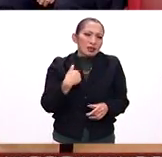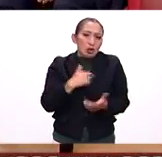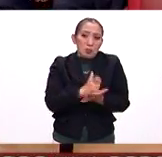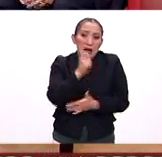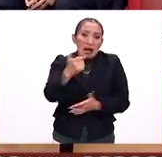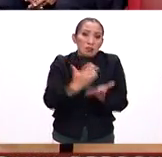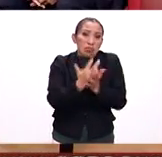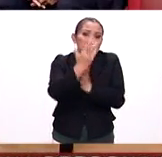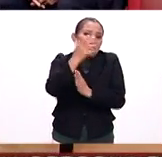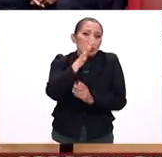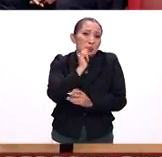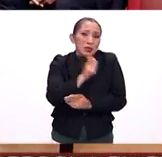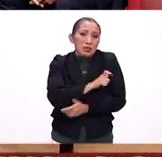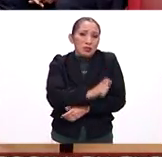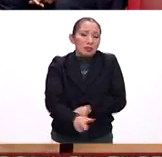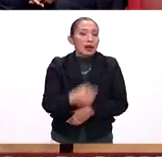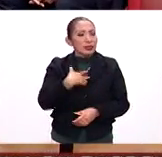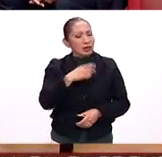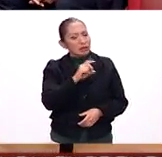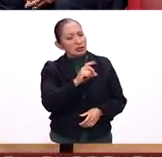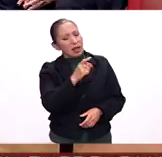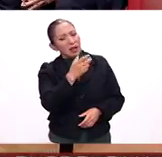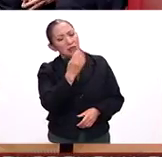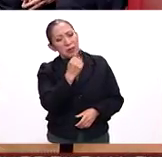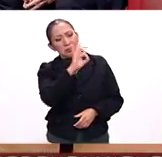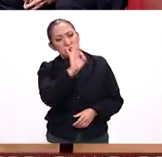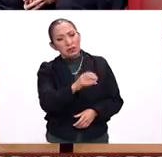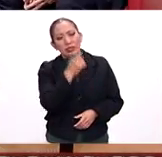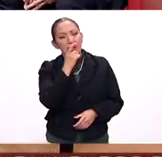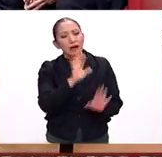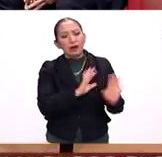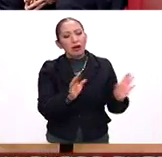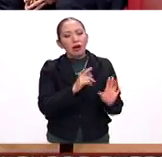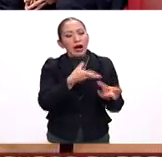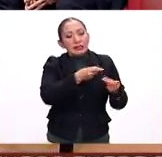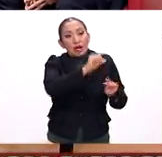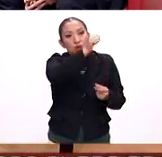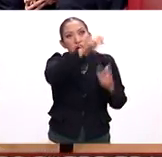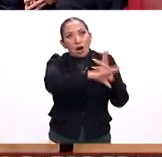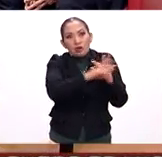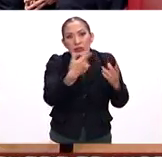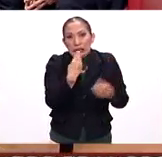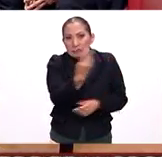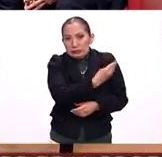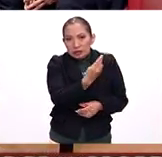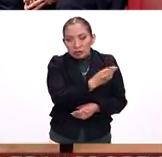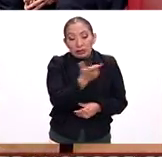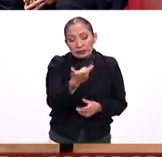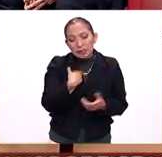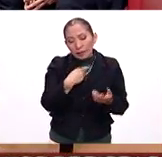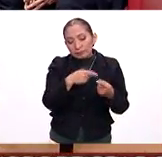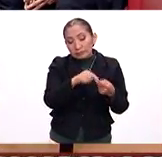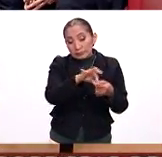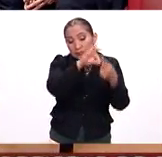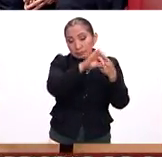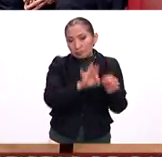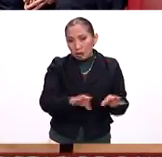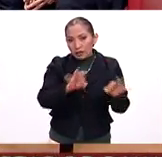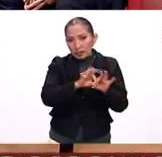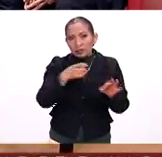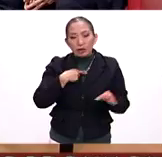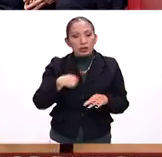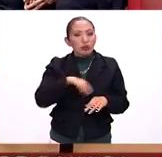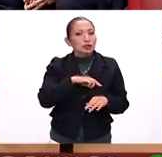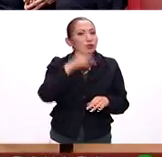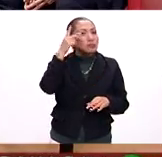podría pagar, y te digo un 33% dice no, eso prefiero destinar mi dinero en otra cosa. Y es un factor, sin duda. Nosotros hicimos para